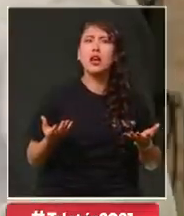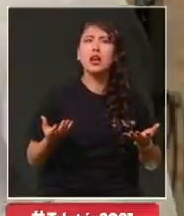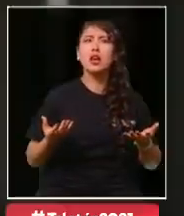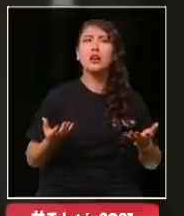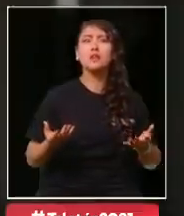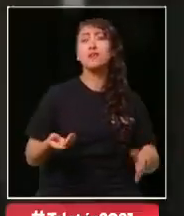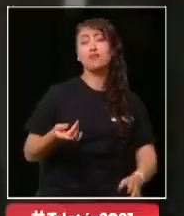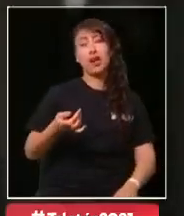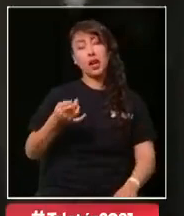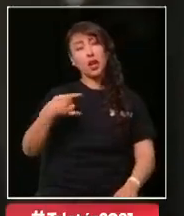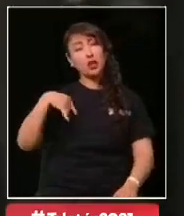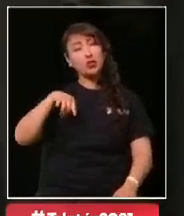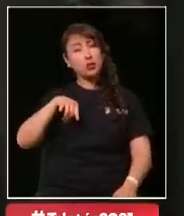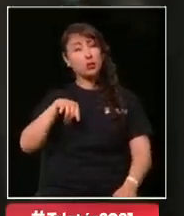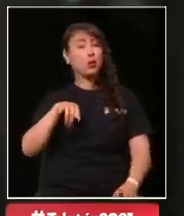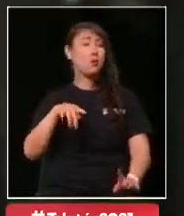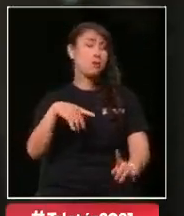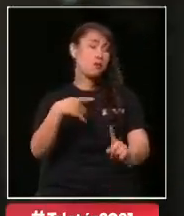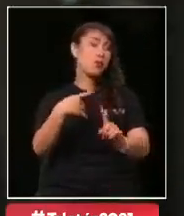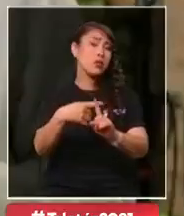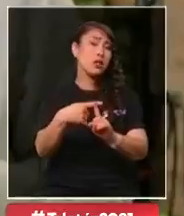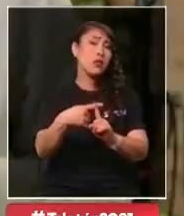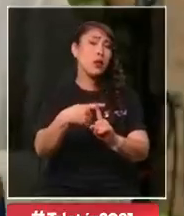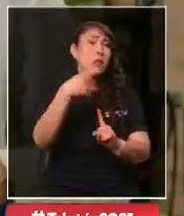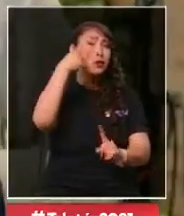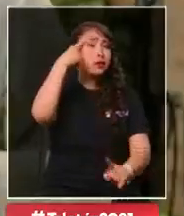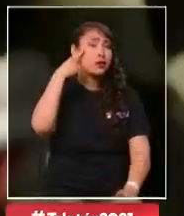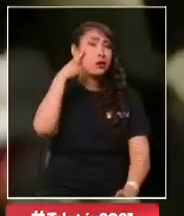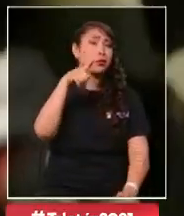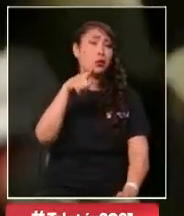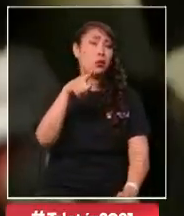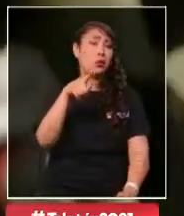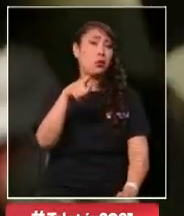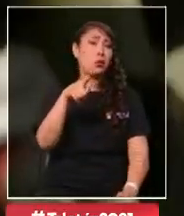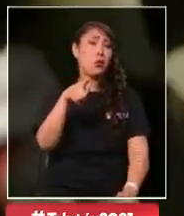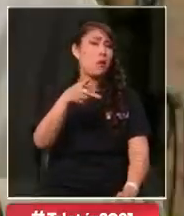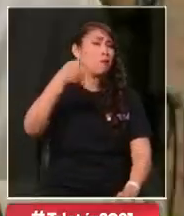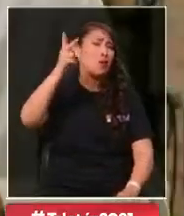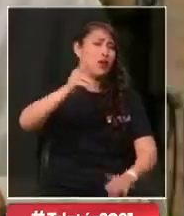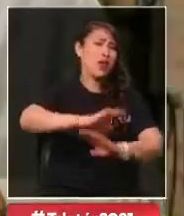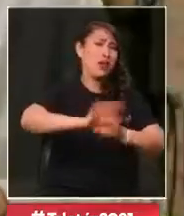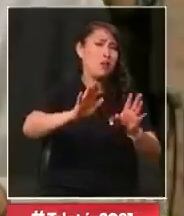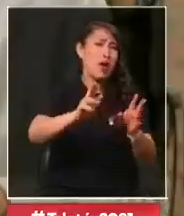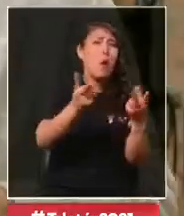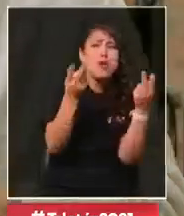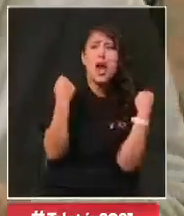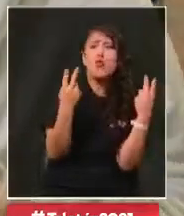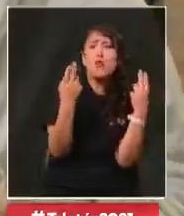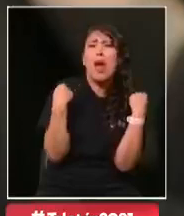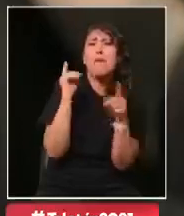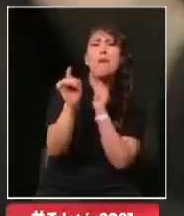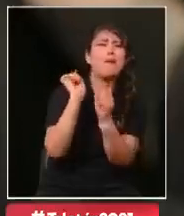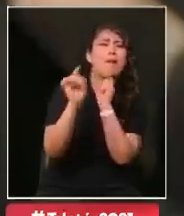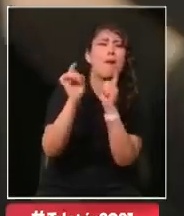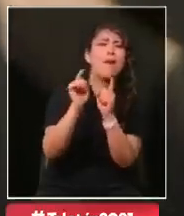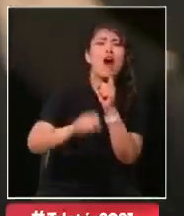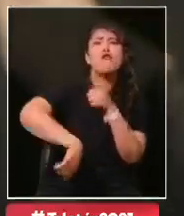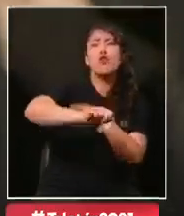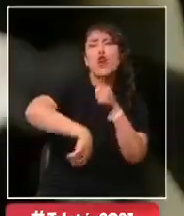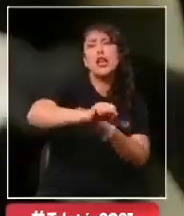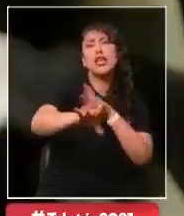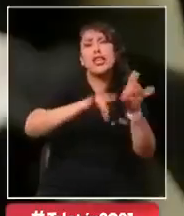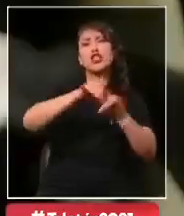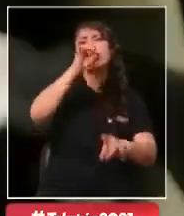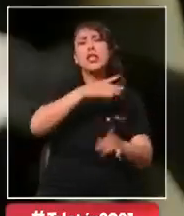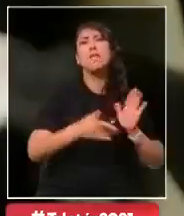Sabes que nosotros, muy en buena, no vamos a permitir que tú sigáis humillando a los futbolistas de la selección, exponiéndolos